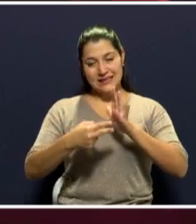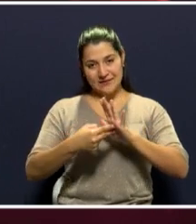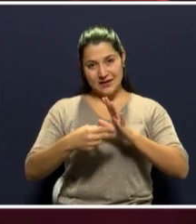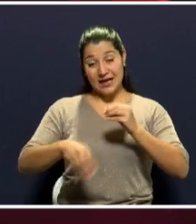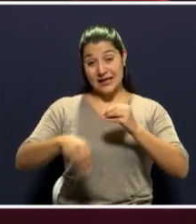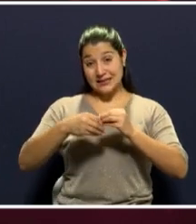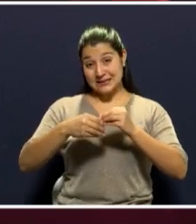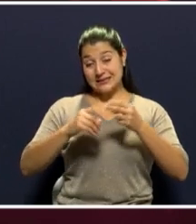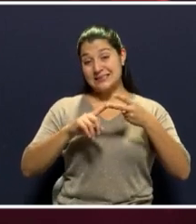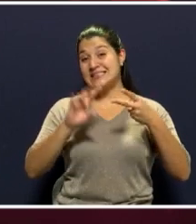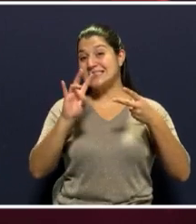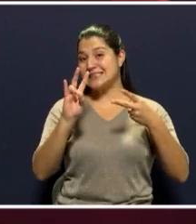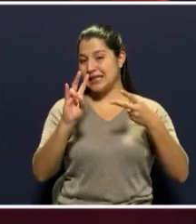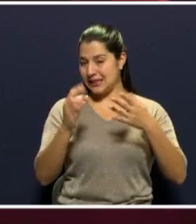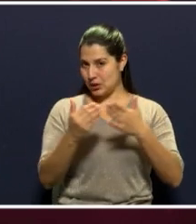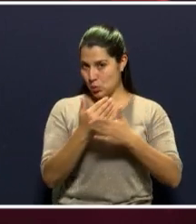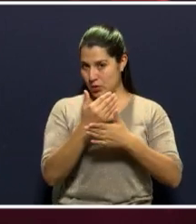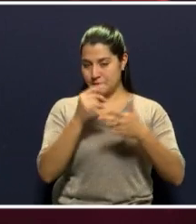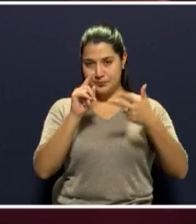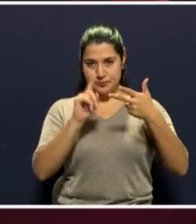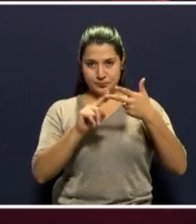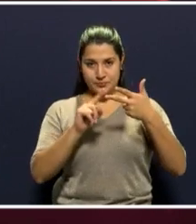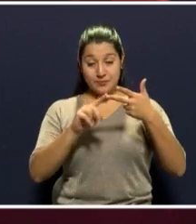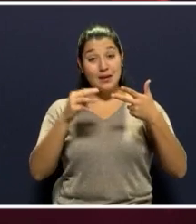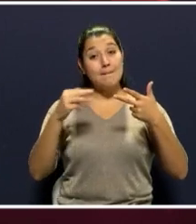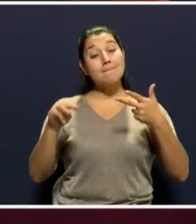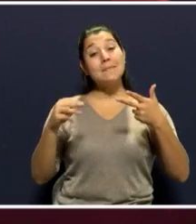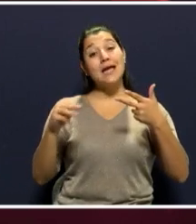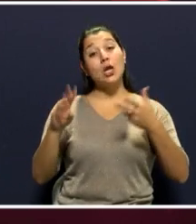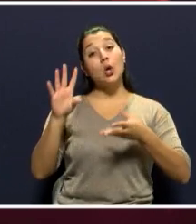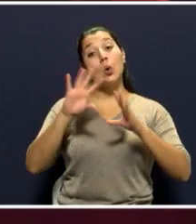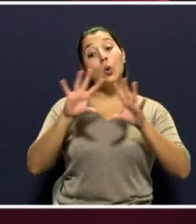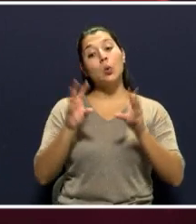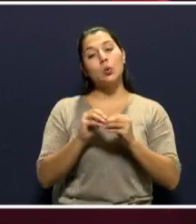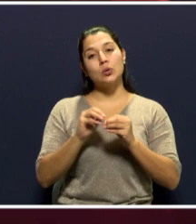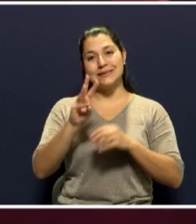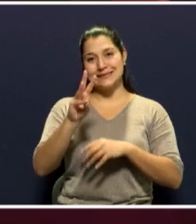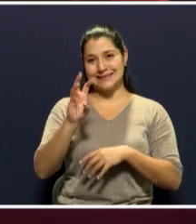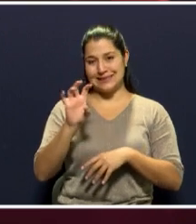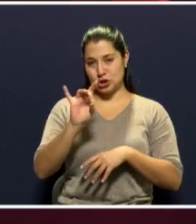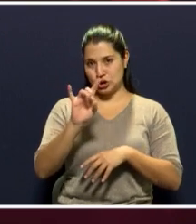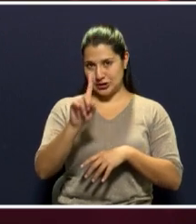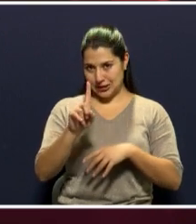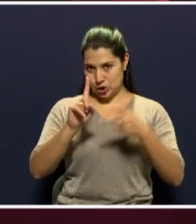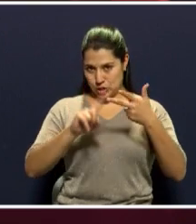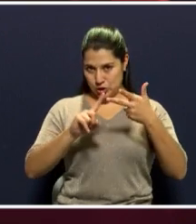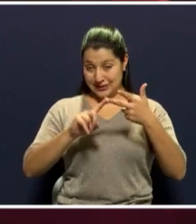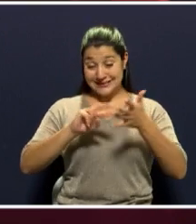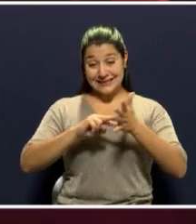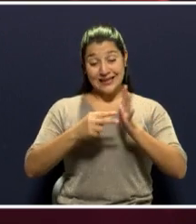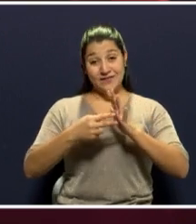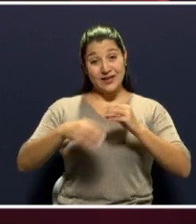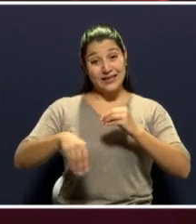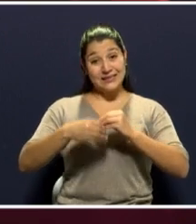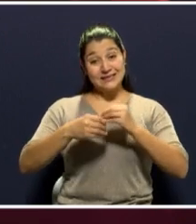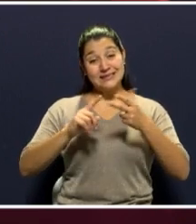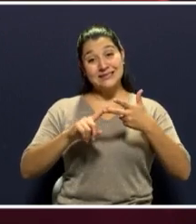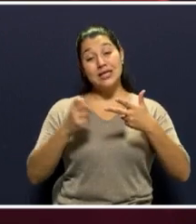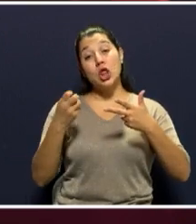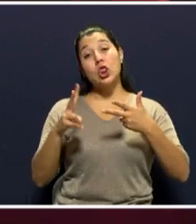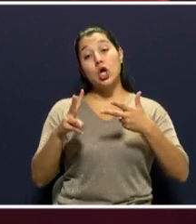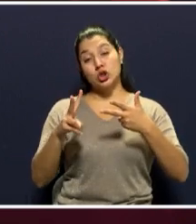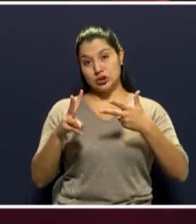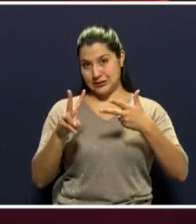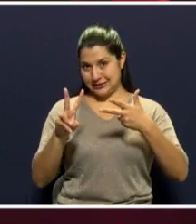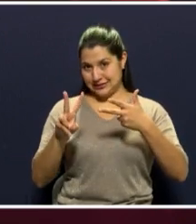representaron 7 casos nuevos. El miércoles llegamos a 681 casos, con 12 casos en